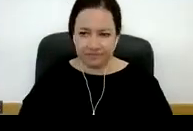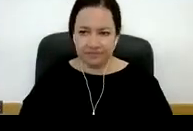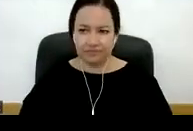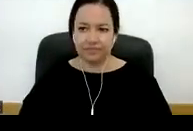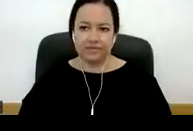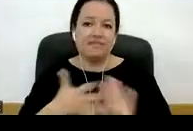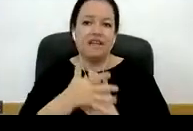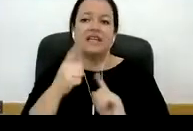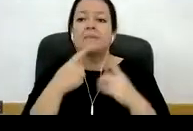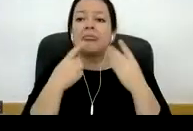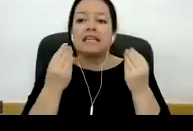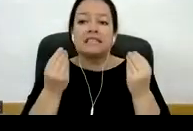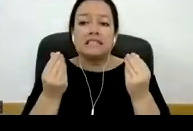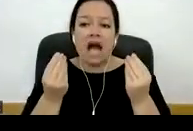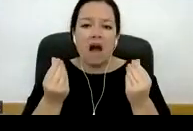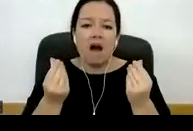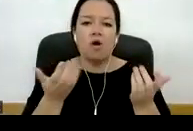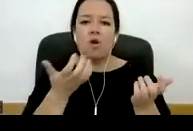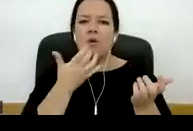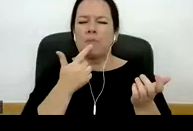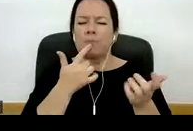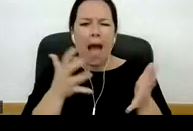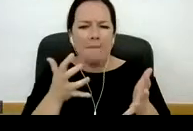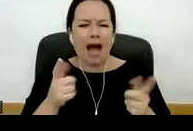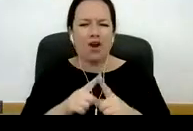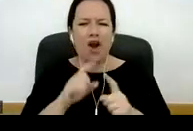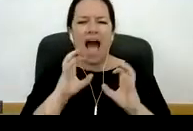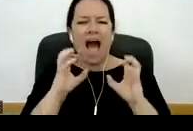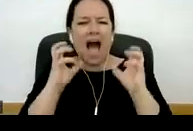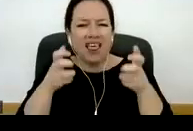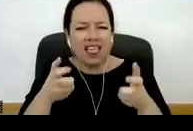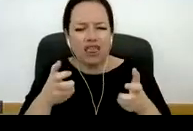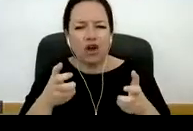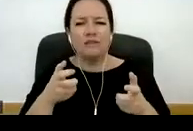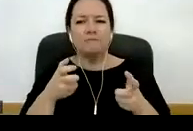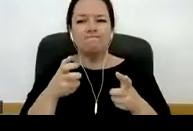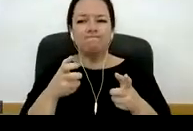la percepción de sabores como son el amargo o el ácido, por ejemplo.